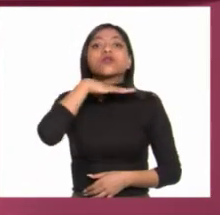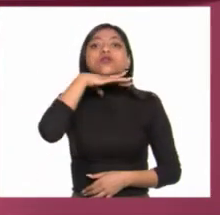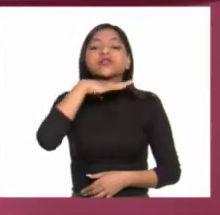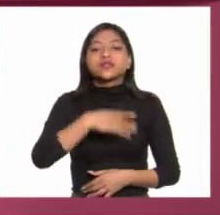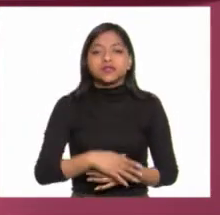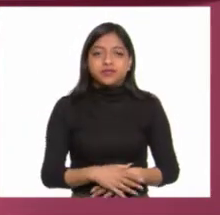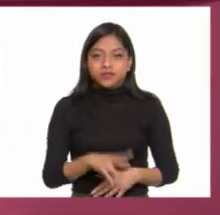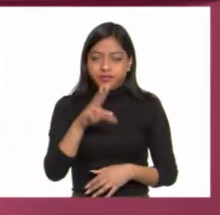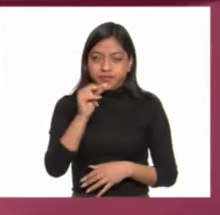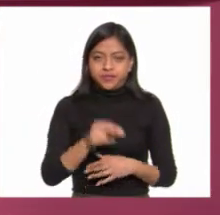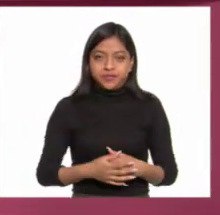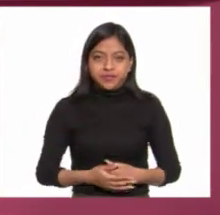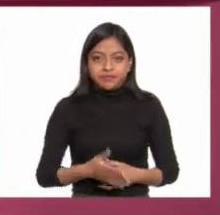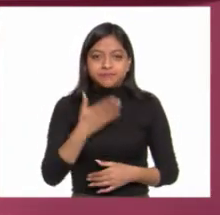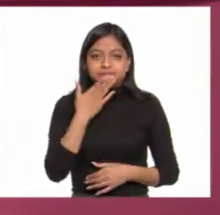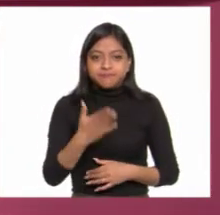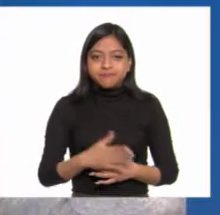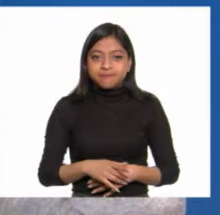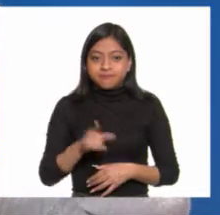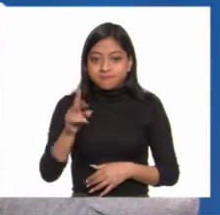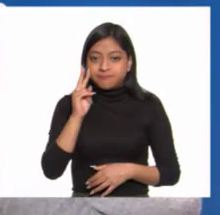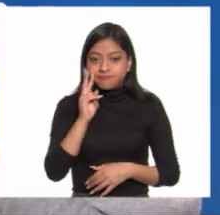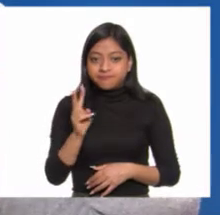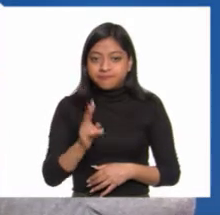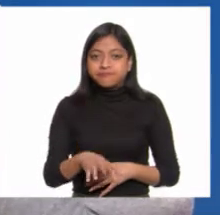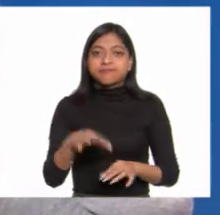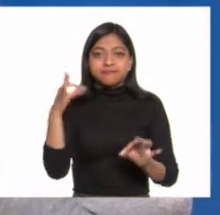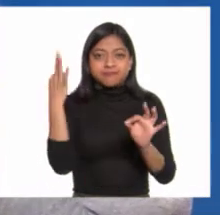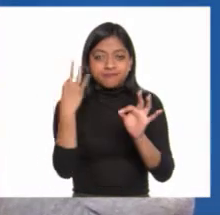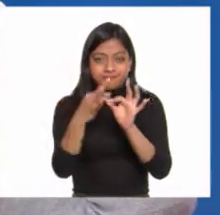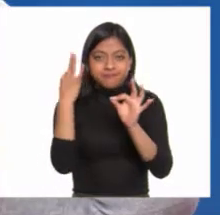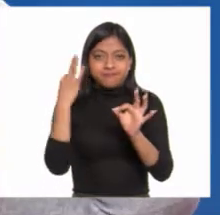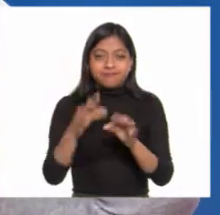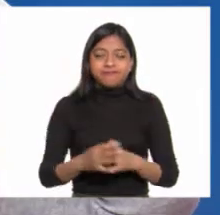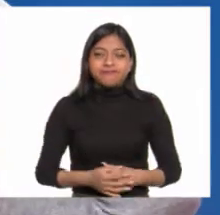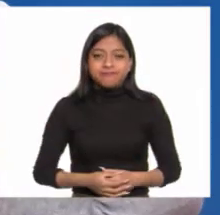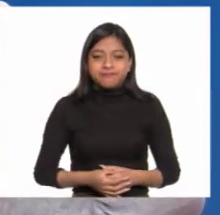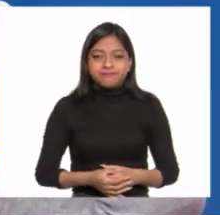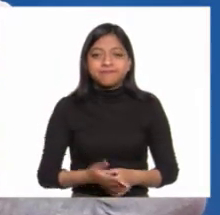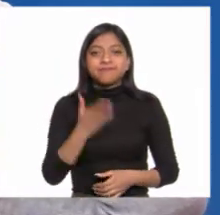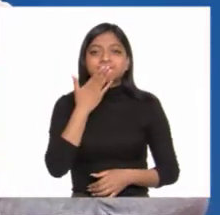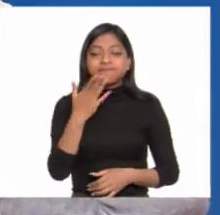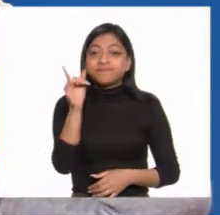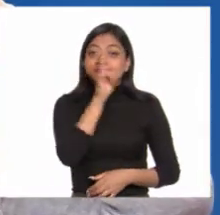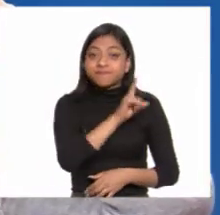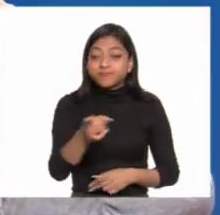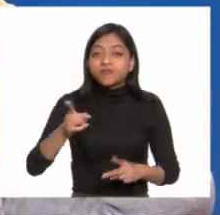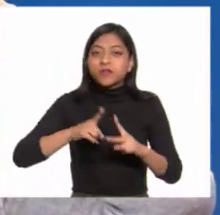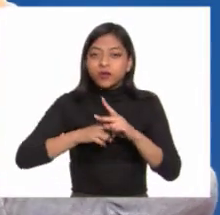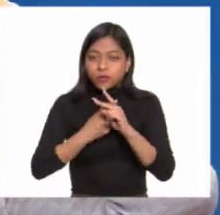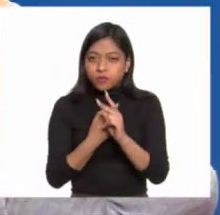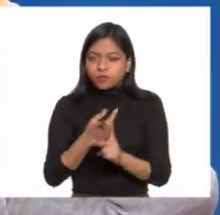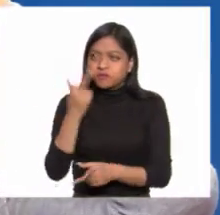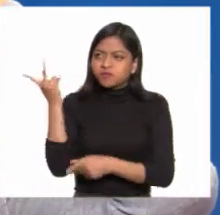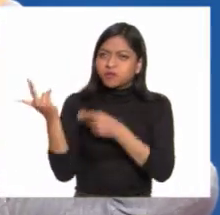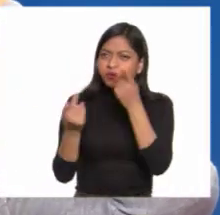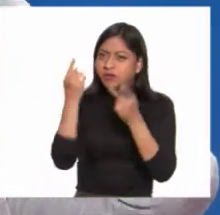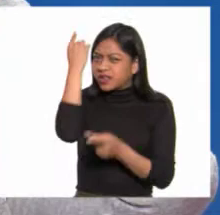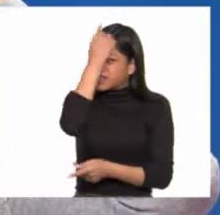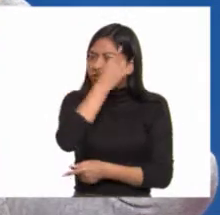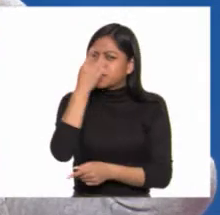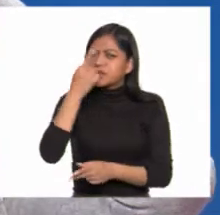¿Ahí está? Ahí está, muy ¿Así bien. ¿Así está bien, Tol? ¡Listo! Ahora tienes que comenzar a preguntarnos.